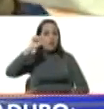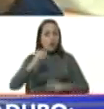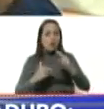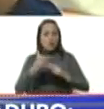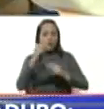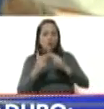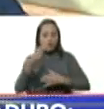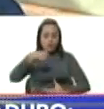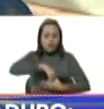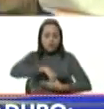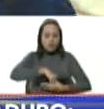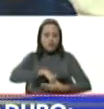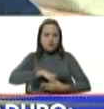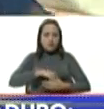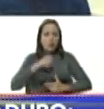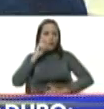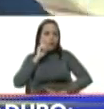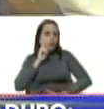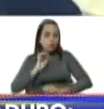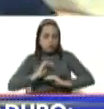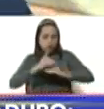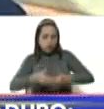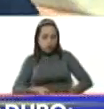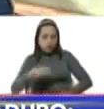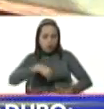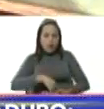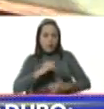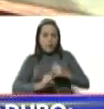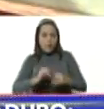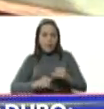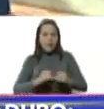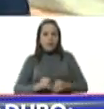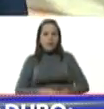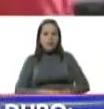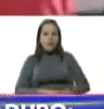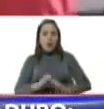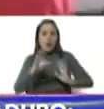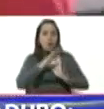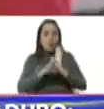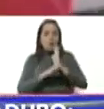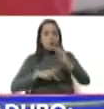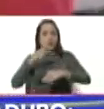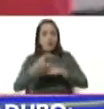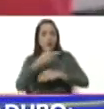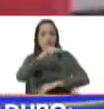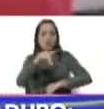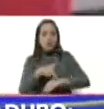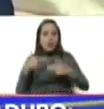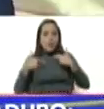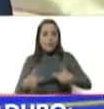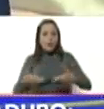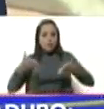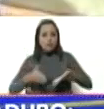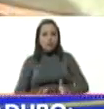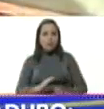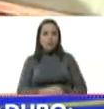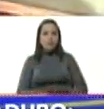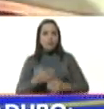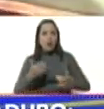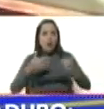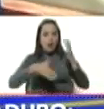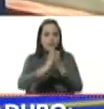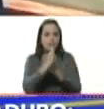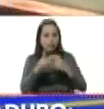desde el vientre de la mujer, con el curso de parto humanizado, con el Plan Nacional de Parto Humanizado. Muy bien. Bueno, vámonos entonces para el